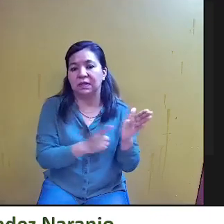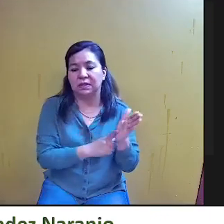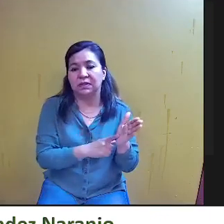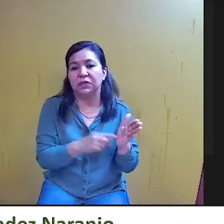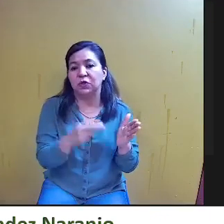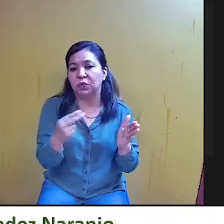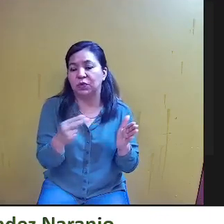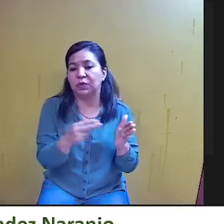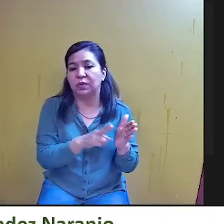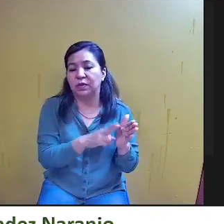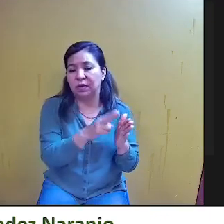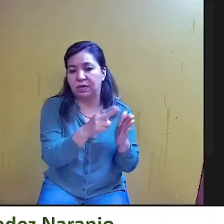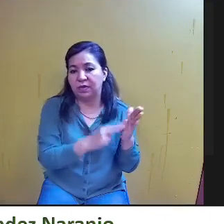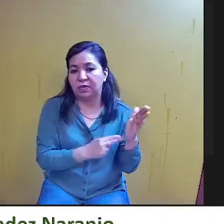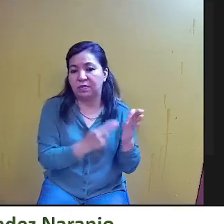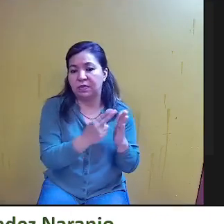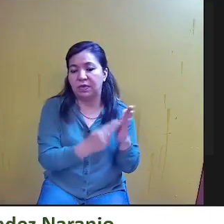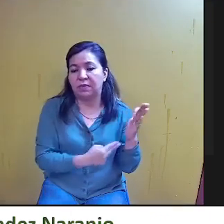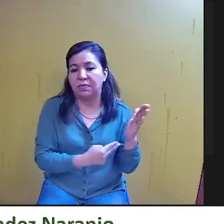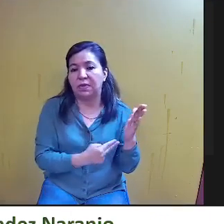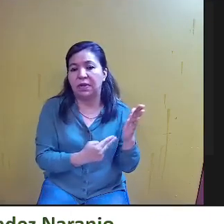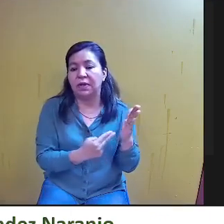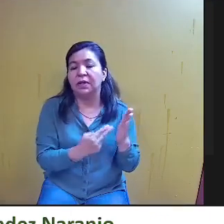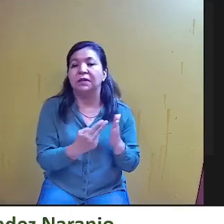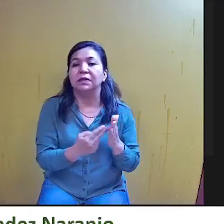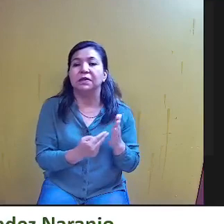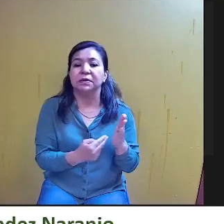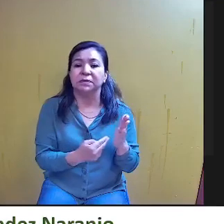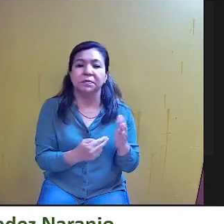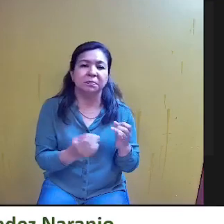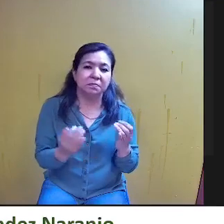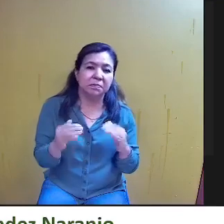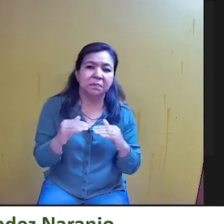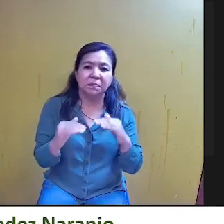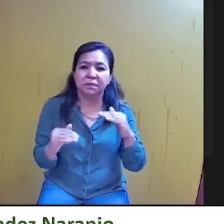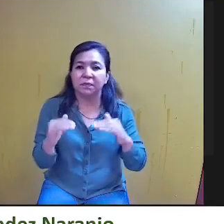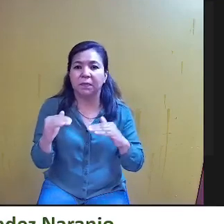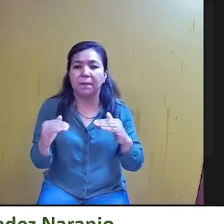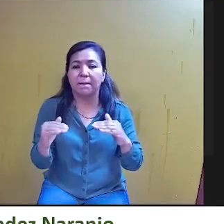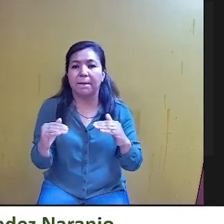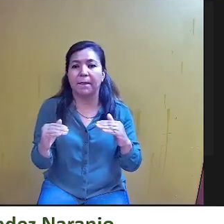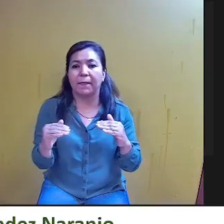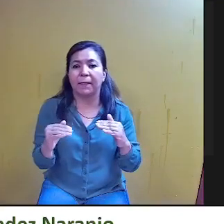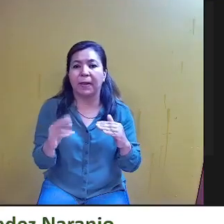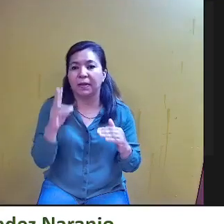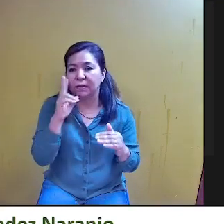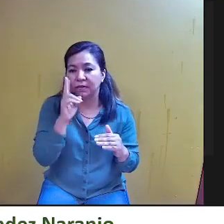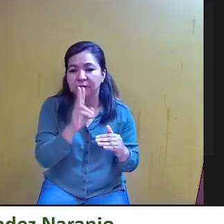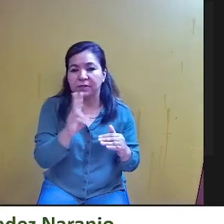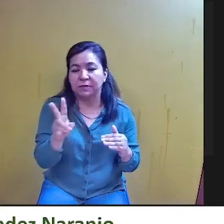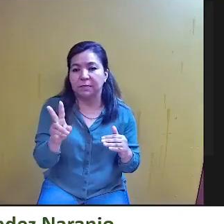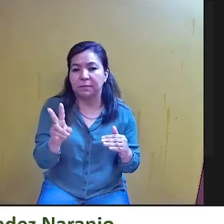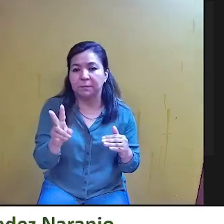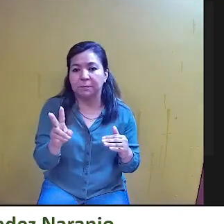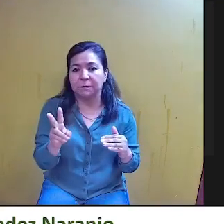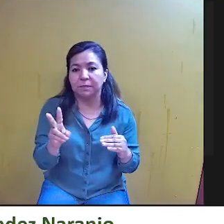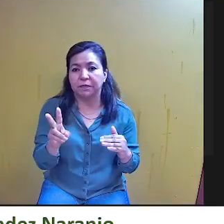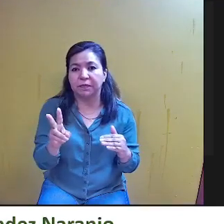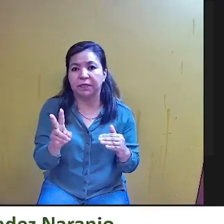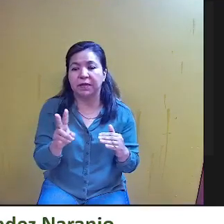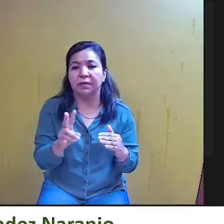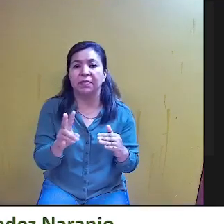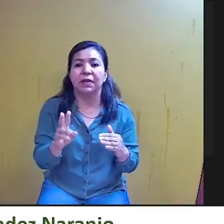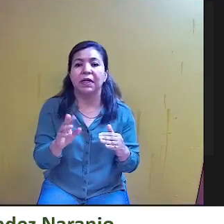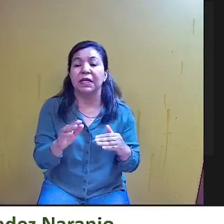cuando pudieran ser consideradas como semejantes. En el proyecto se razona, considerar lo contrario